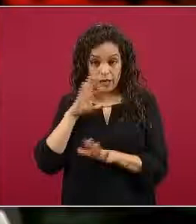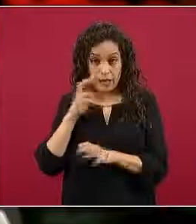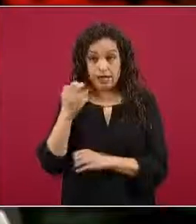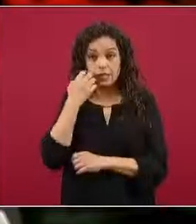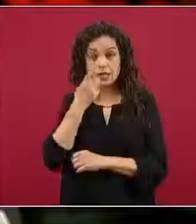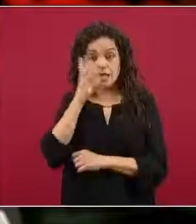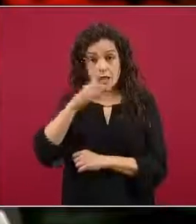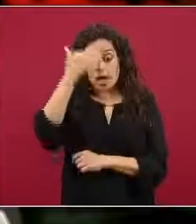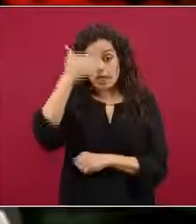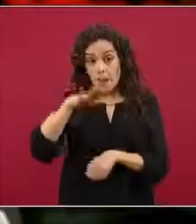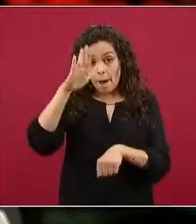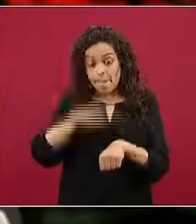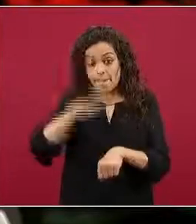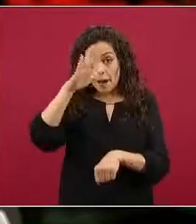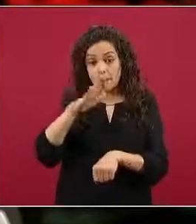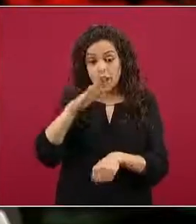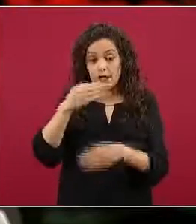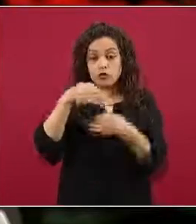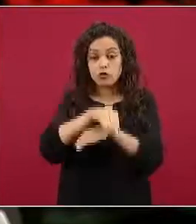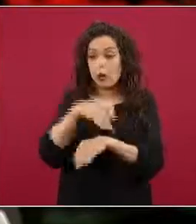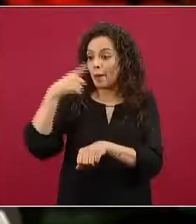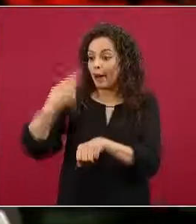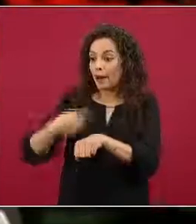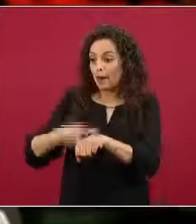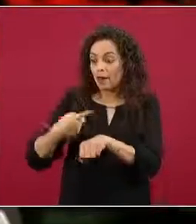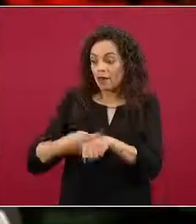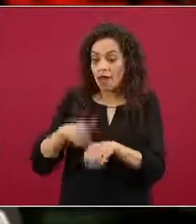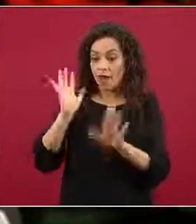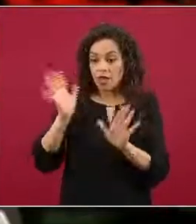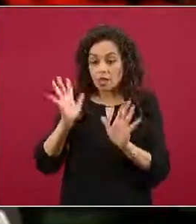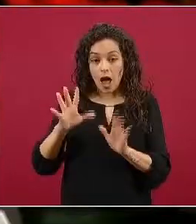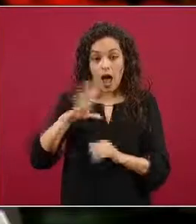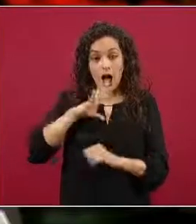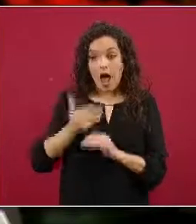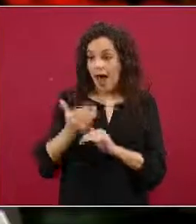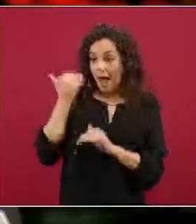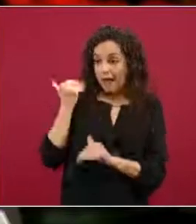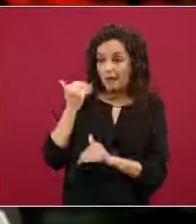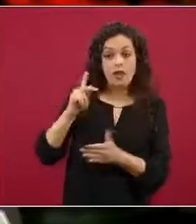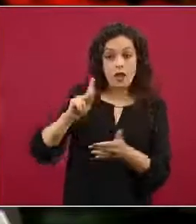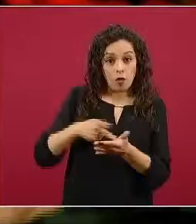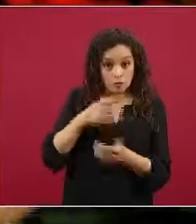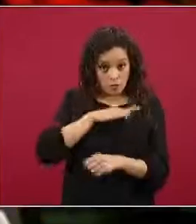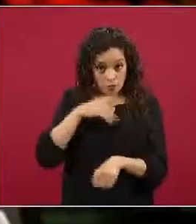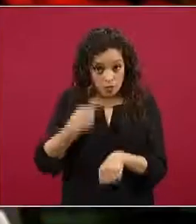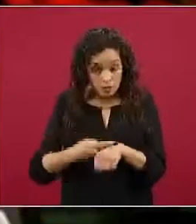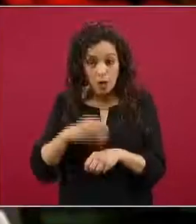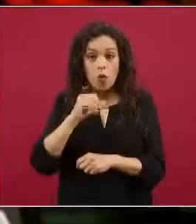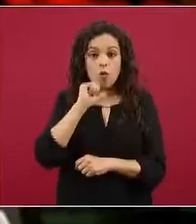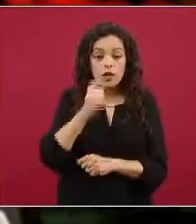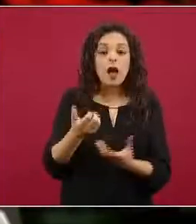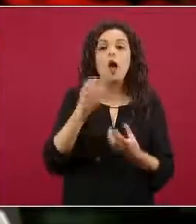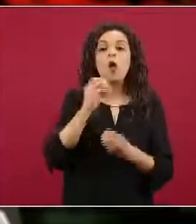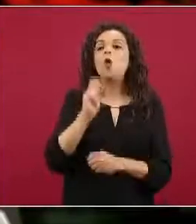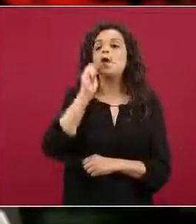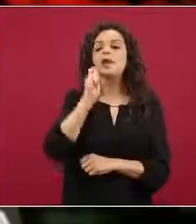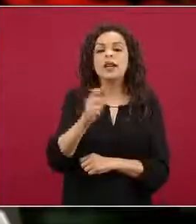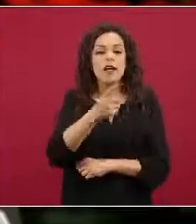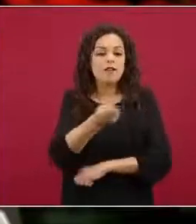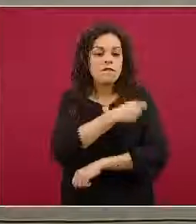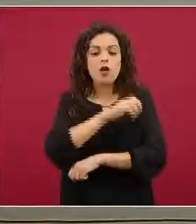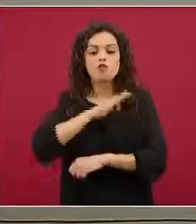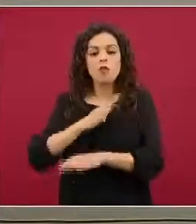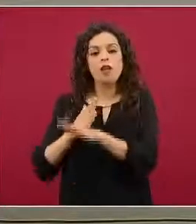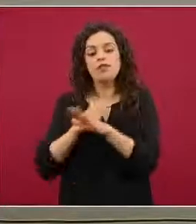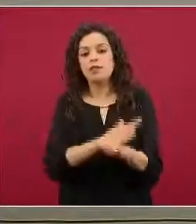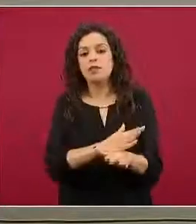sobre la inmunidad propia de la enfermedad, ¿no? Si las personas que ya la tuvieron se pueden volver a enfermar, o qué inmunidad ya pueden dar otras vacunas.